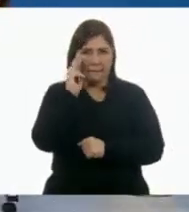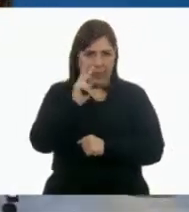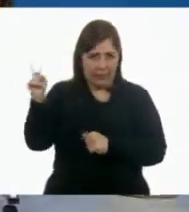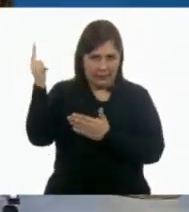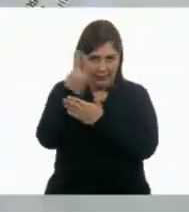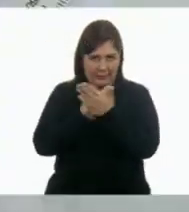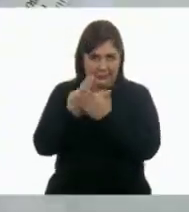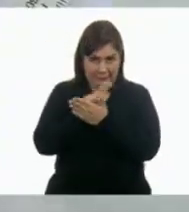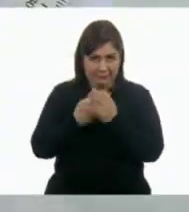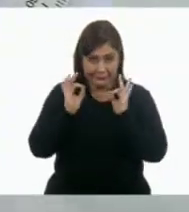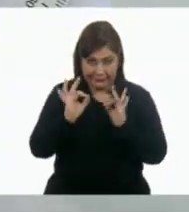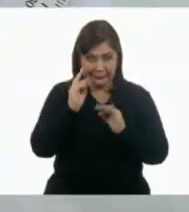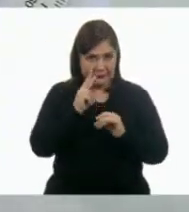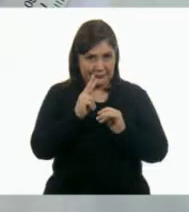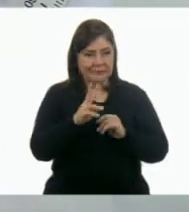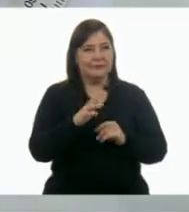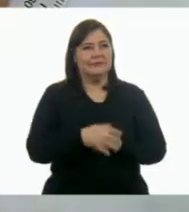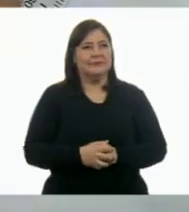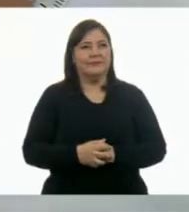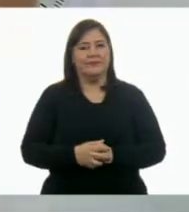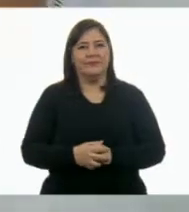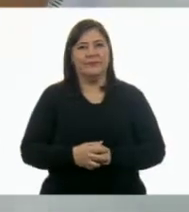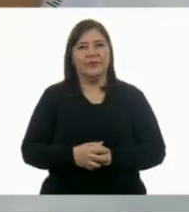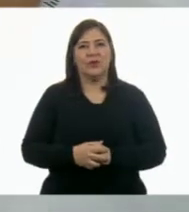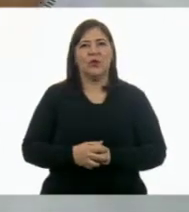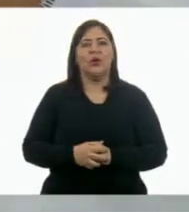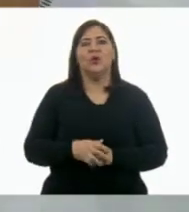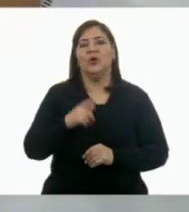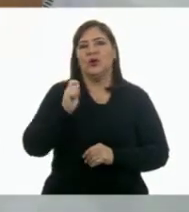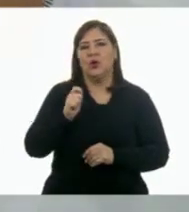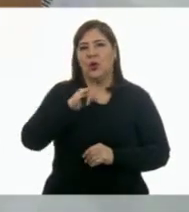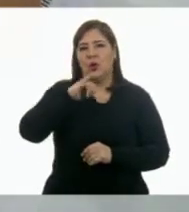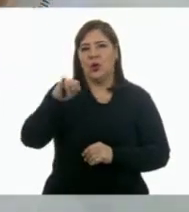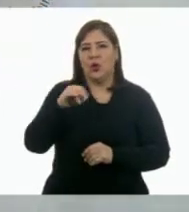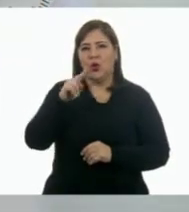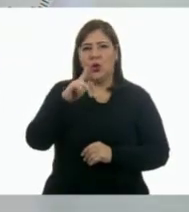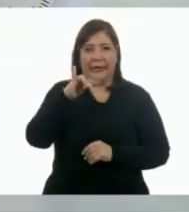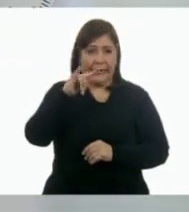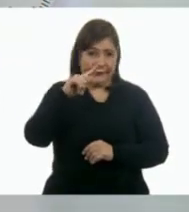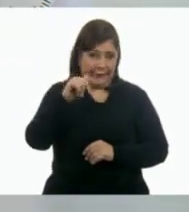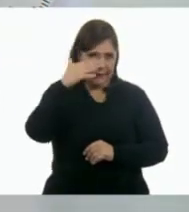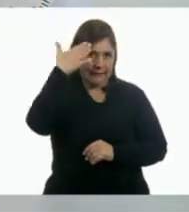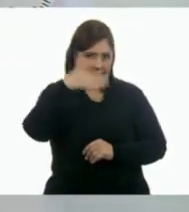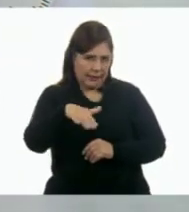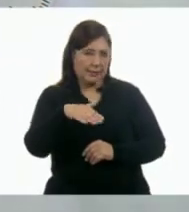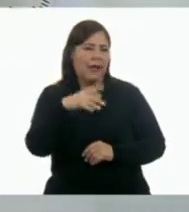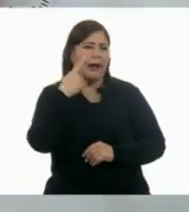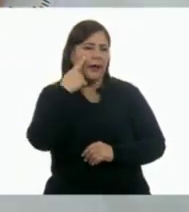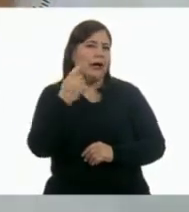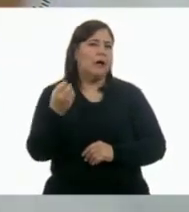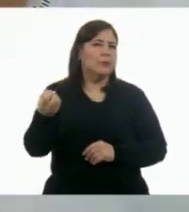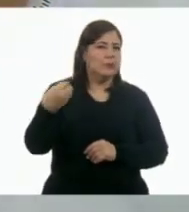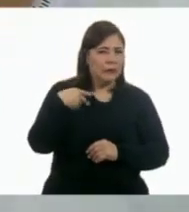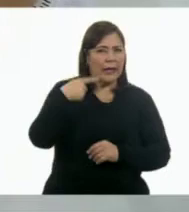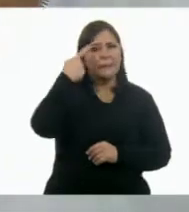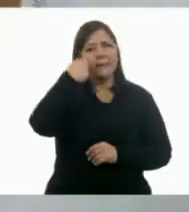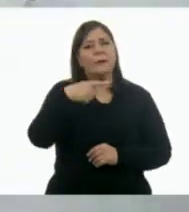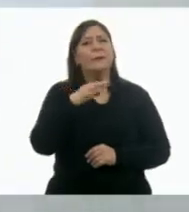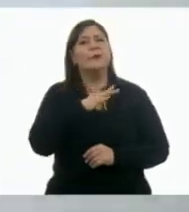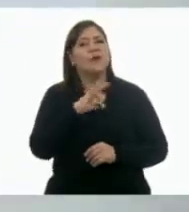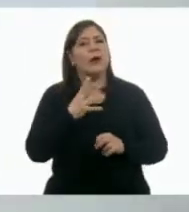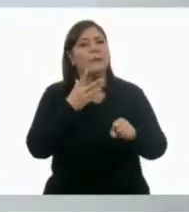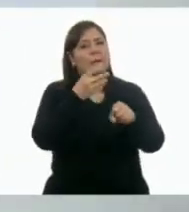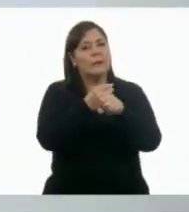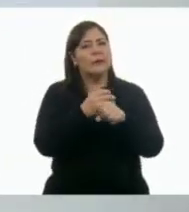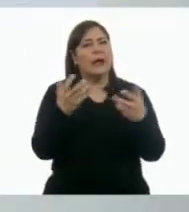casa, tu compañera Julieta que nos mandó el reto para que sepa exactamente cómo